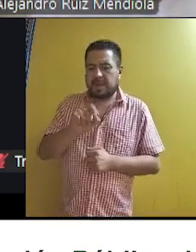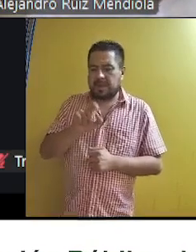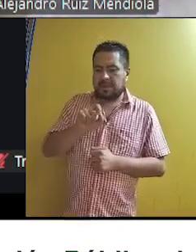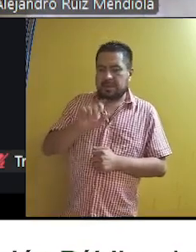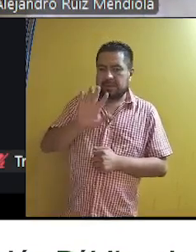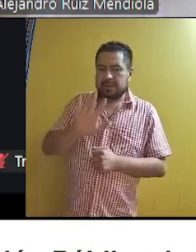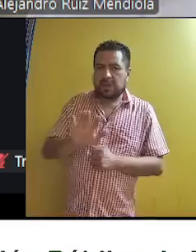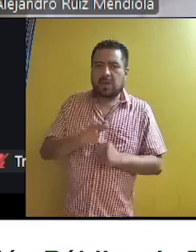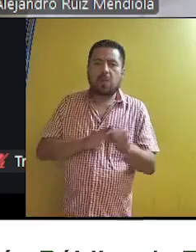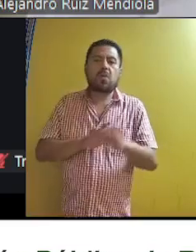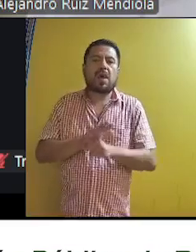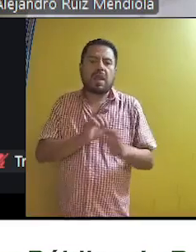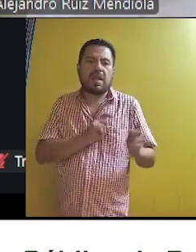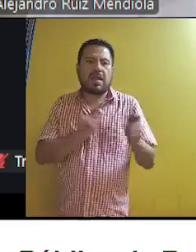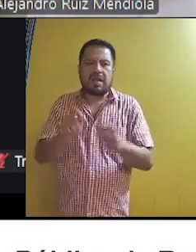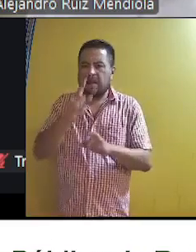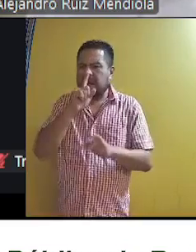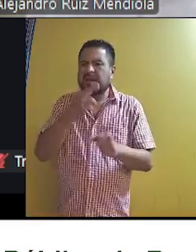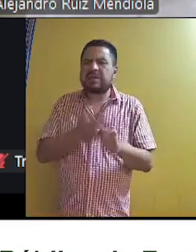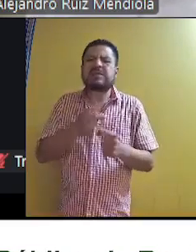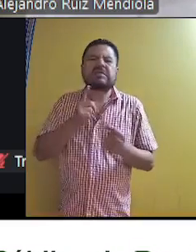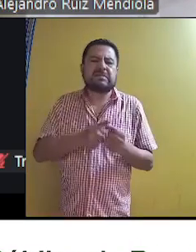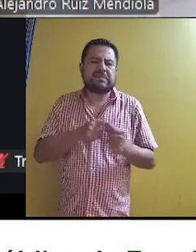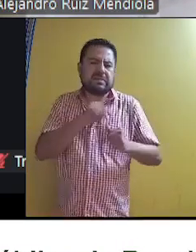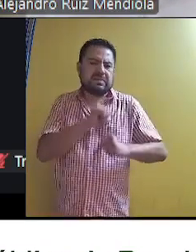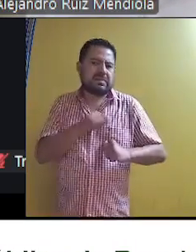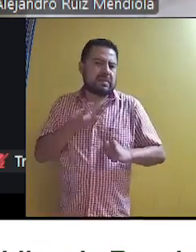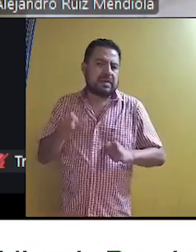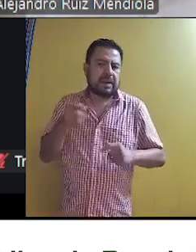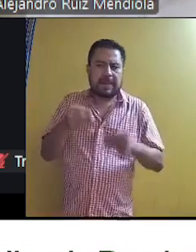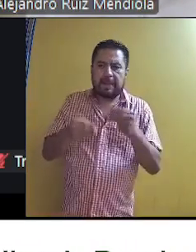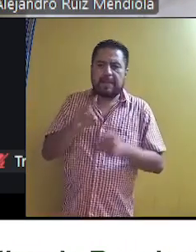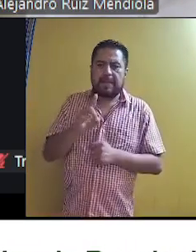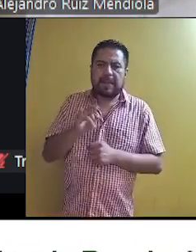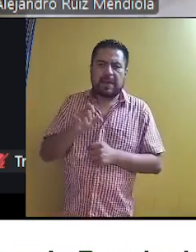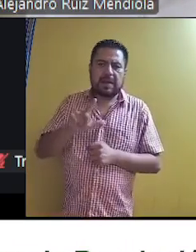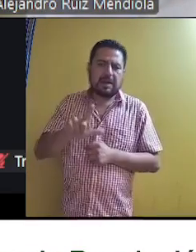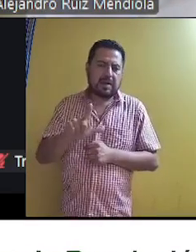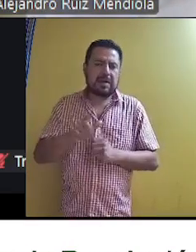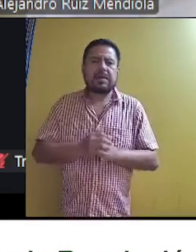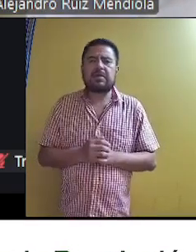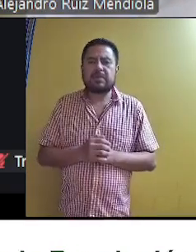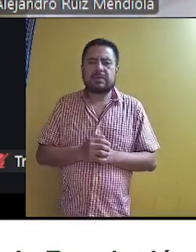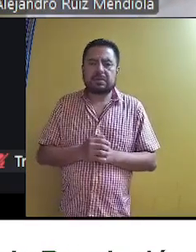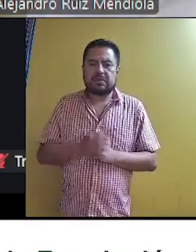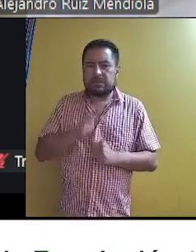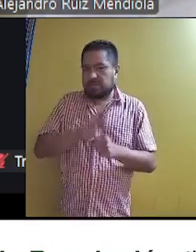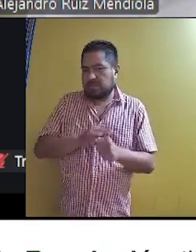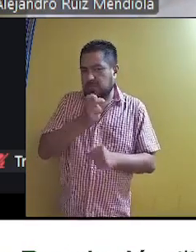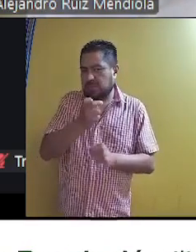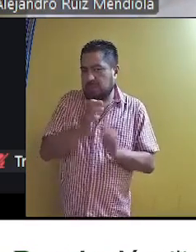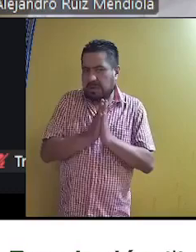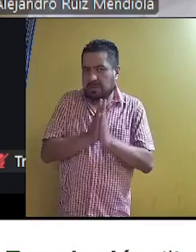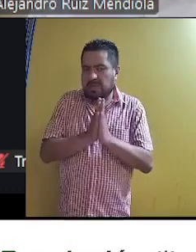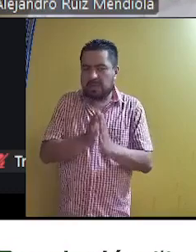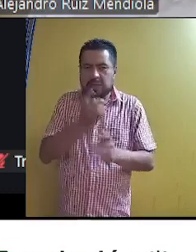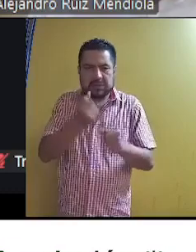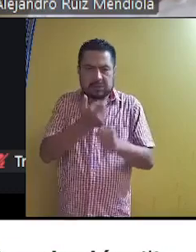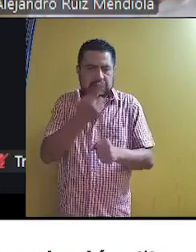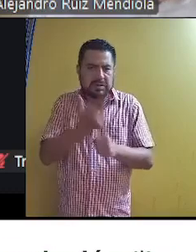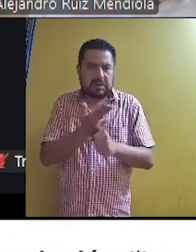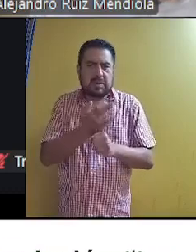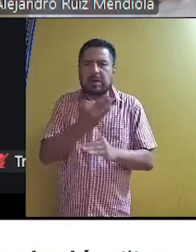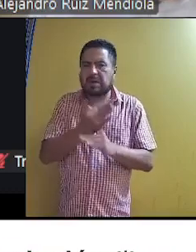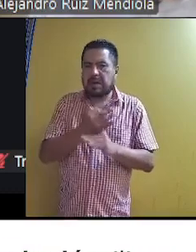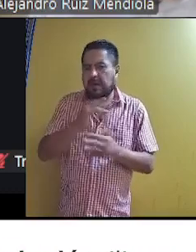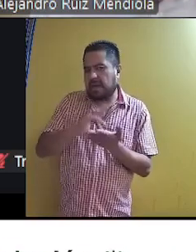01/2025, el cual fue turnado a la ponencia a cargo del magistrado Daniel Preciado Temiquel. Por lo tanto, le solicito, secretario general de